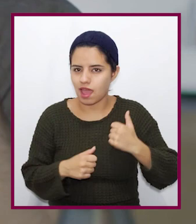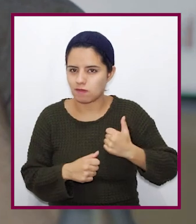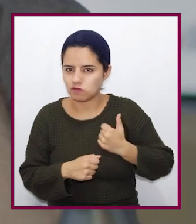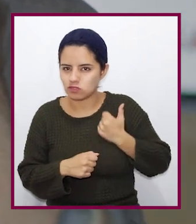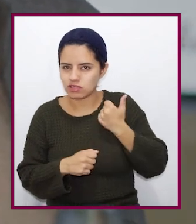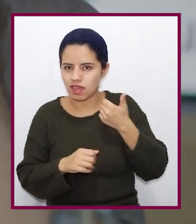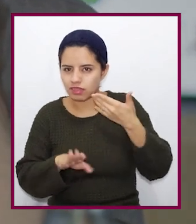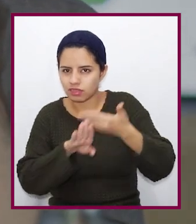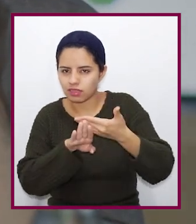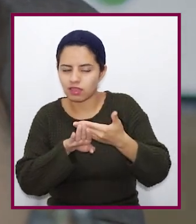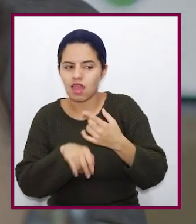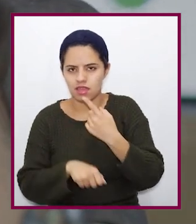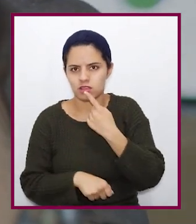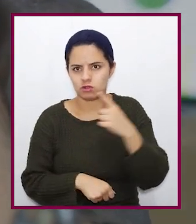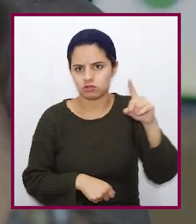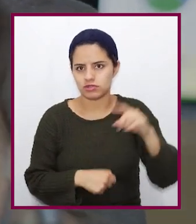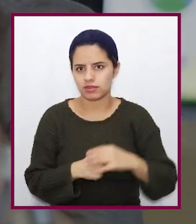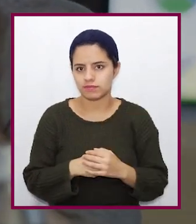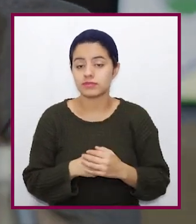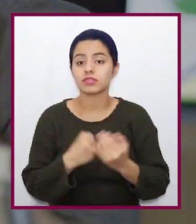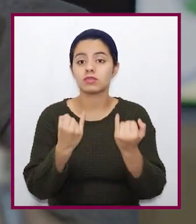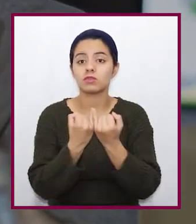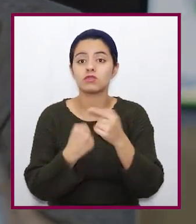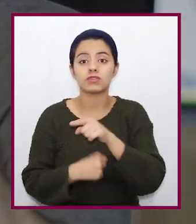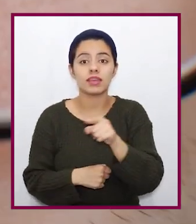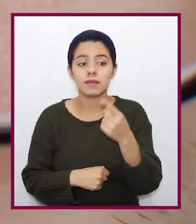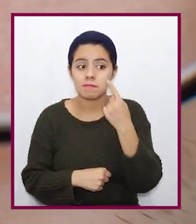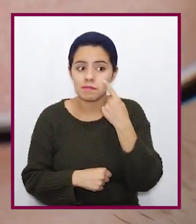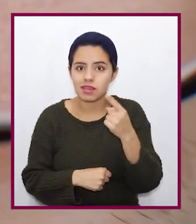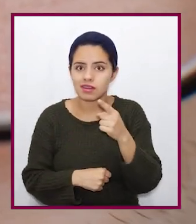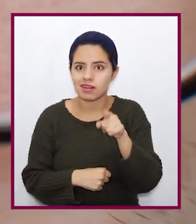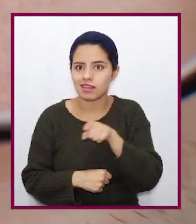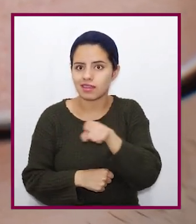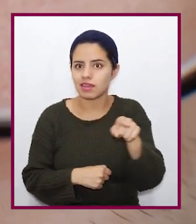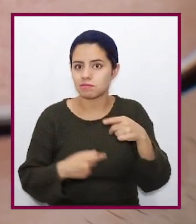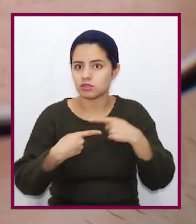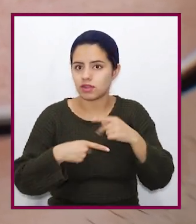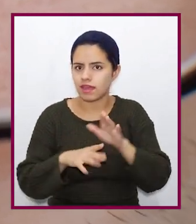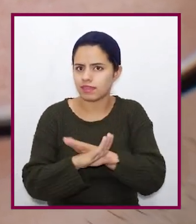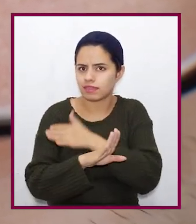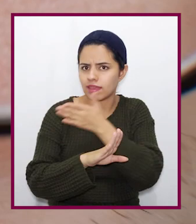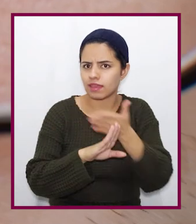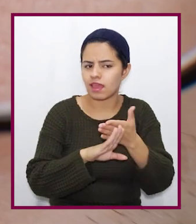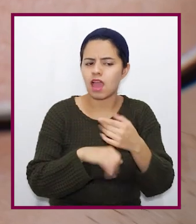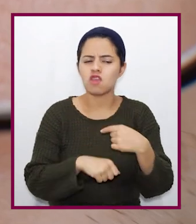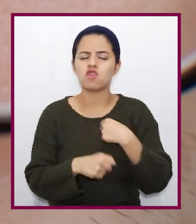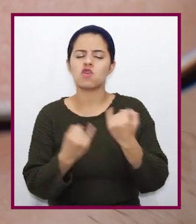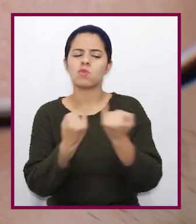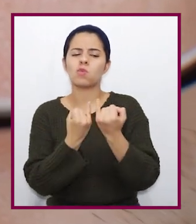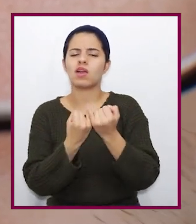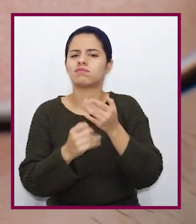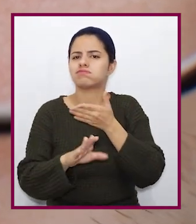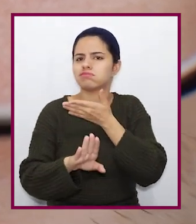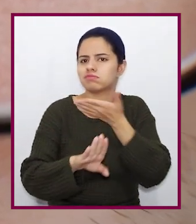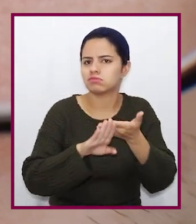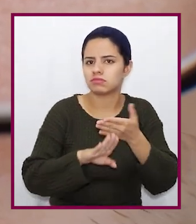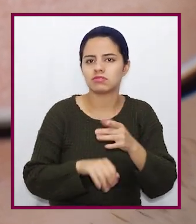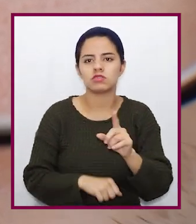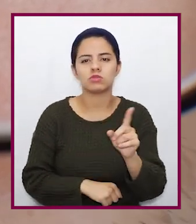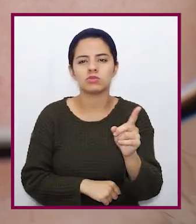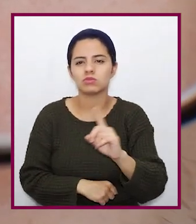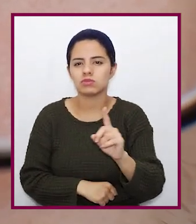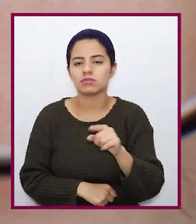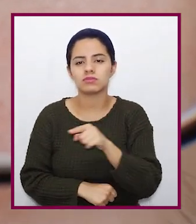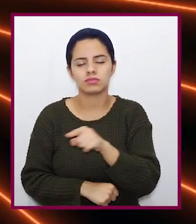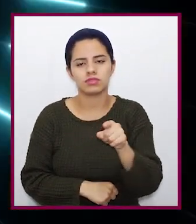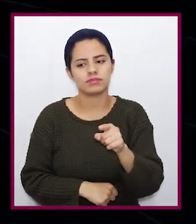esto es una invitación a que cuando veamos que otra persona está siendo violentada, no apoyemos este tipo de comportamientos, sino denunciemos este